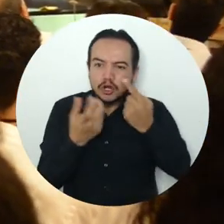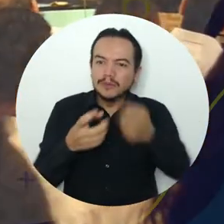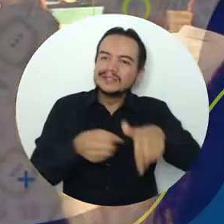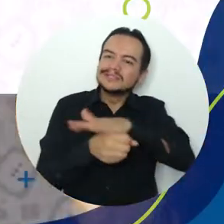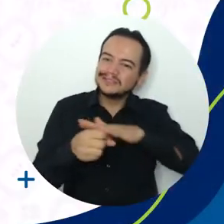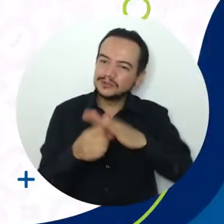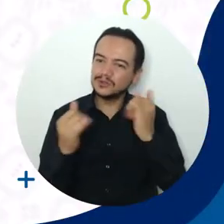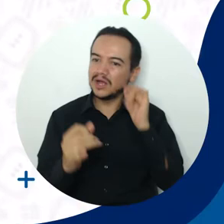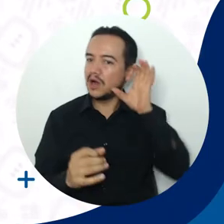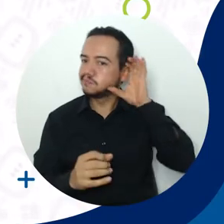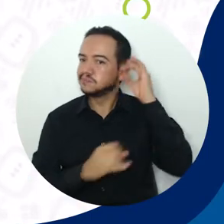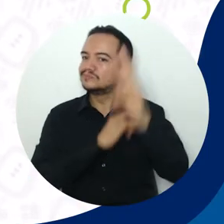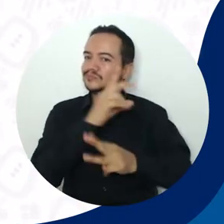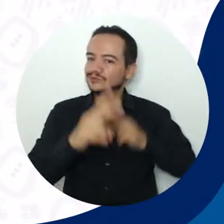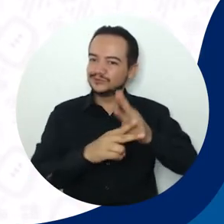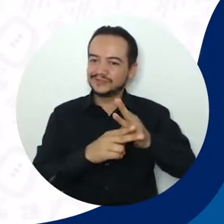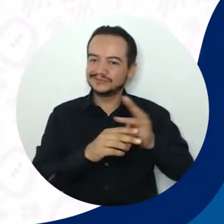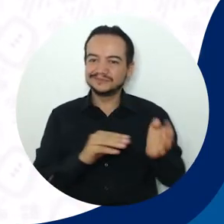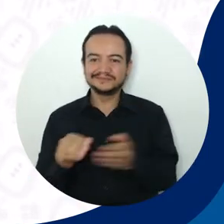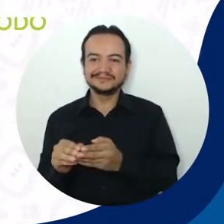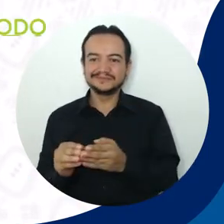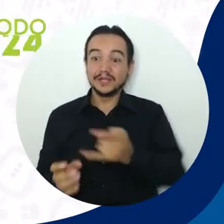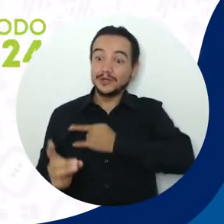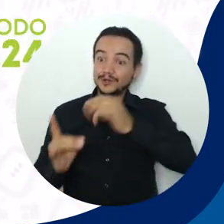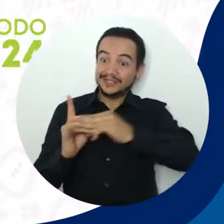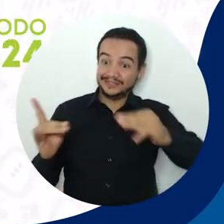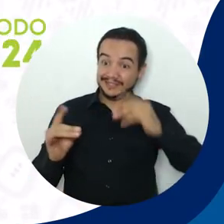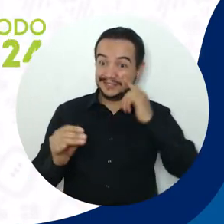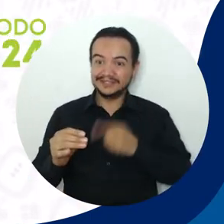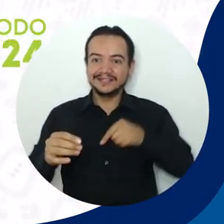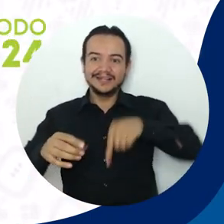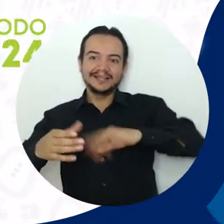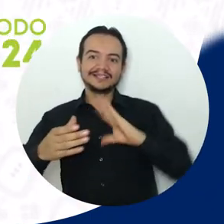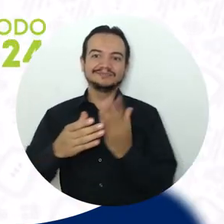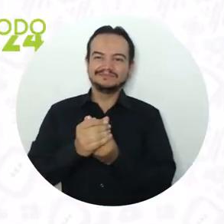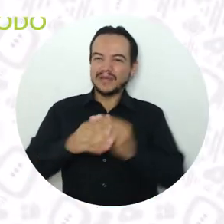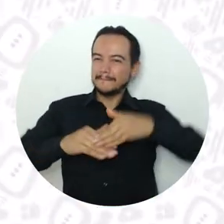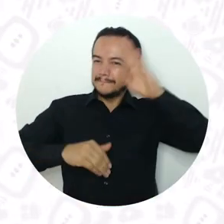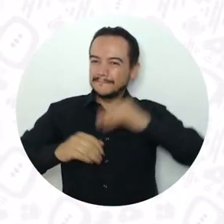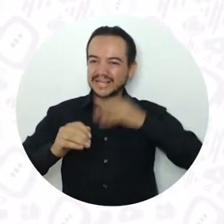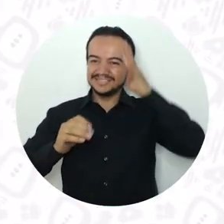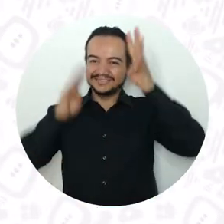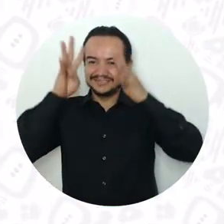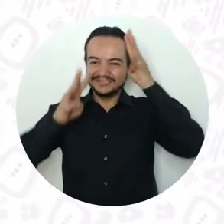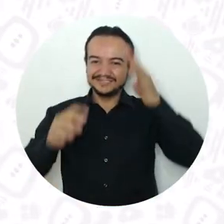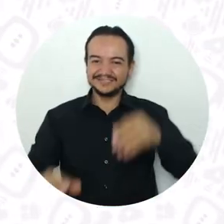crítico frente a las situaciones mundiales. Universidad del Magdalena, aún más incluyente e innovadora.